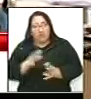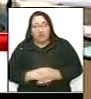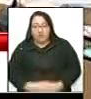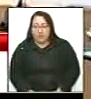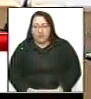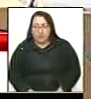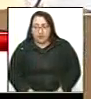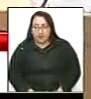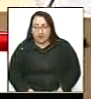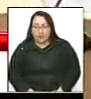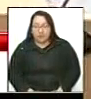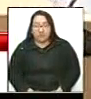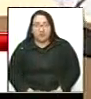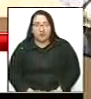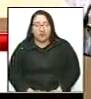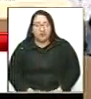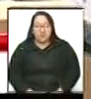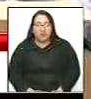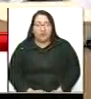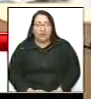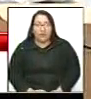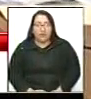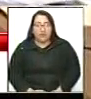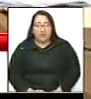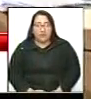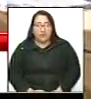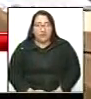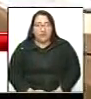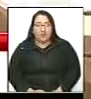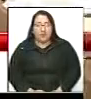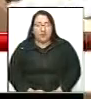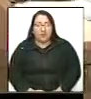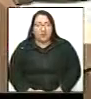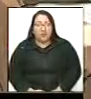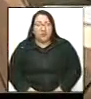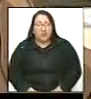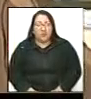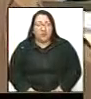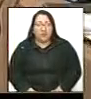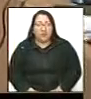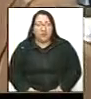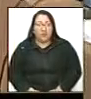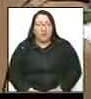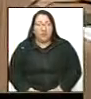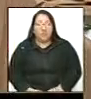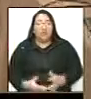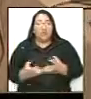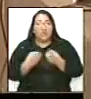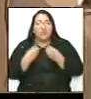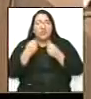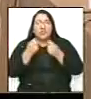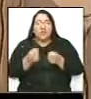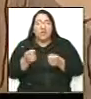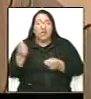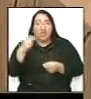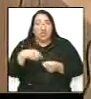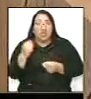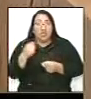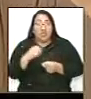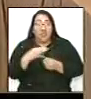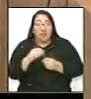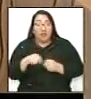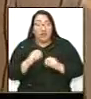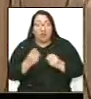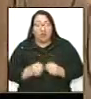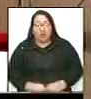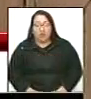Gracias, congresista. Yo quiero insistir en lo que significa haber traído estas calificaciones a